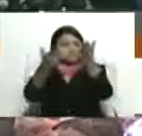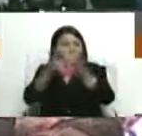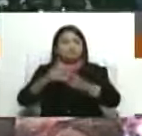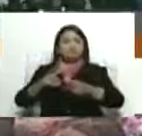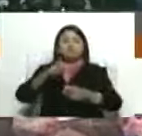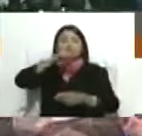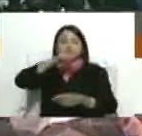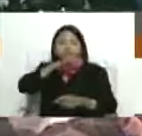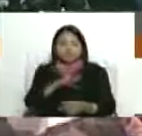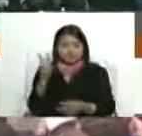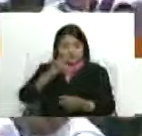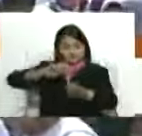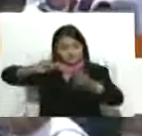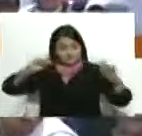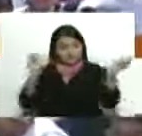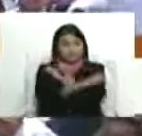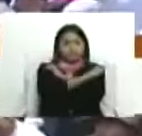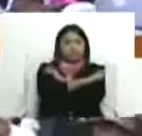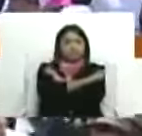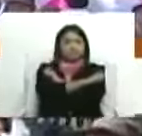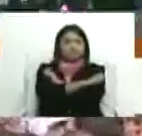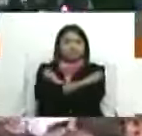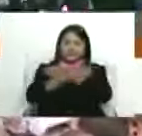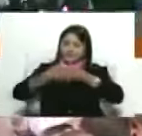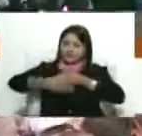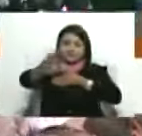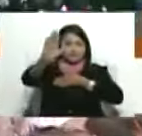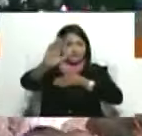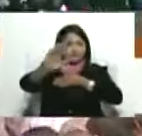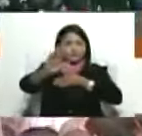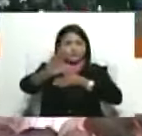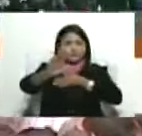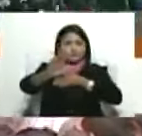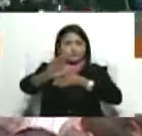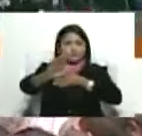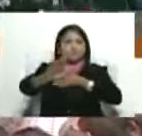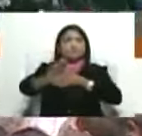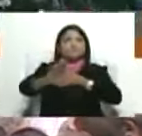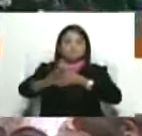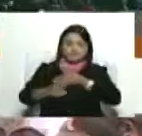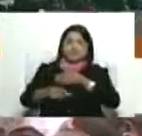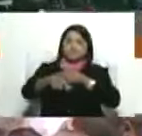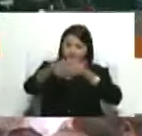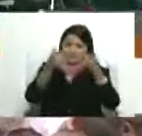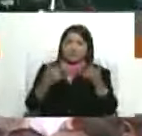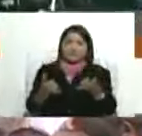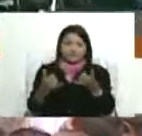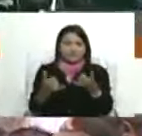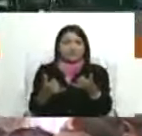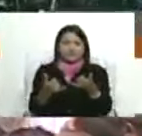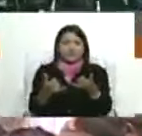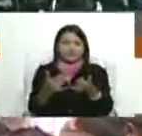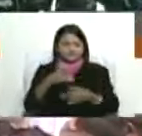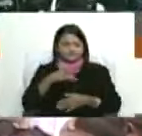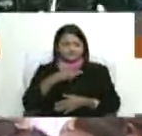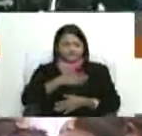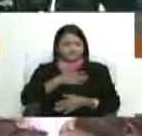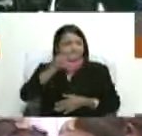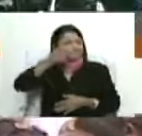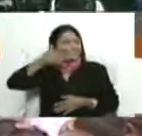de la república bolivariana de Venezuela para siempre ha llegado la hora de sentirnos